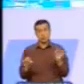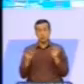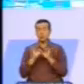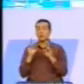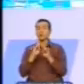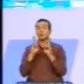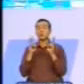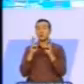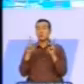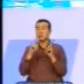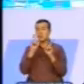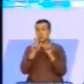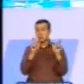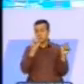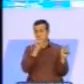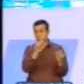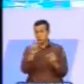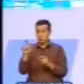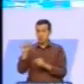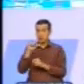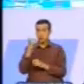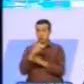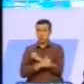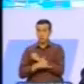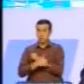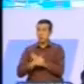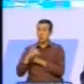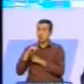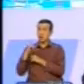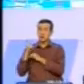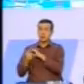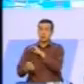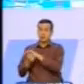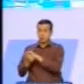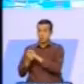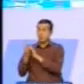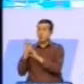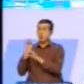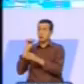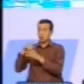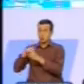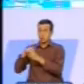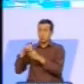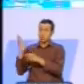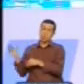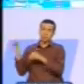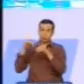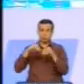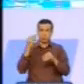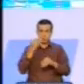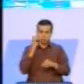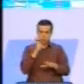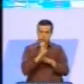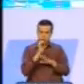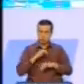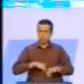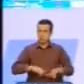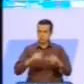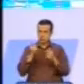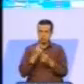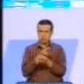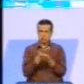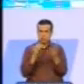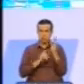tema de la consulta popular y el de traer los recursos, los dineros, los capitales generados en el Ecuador al propio país a que sigan sirviendo